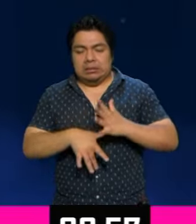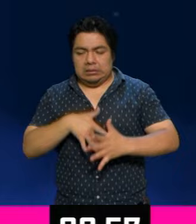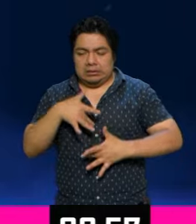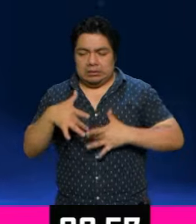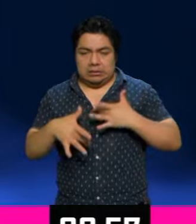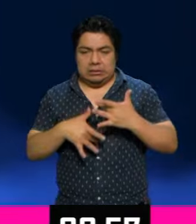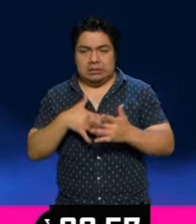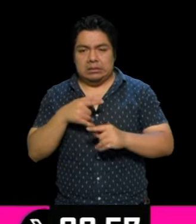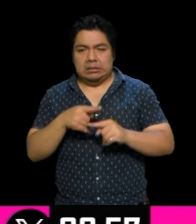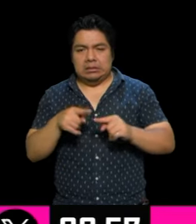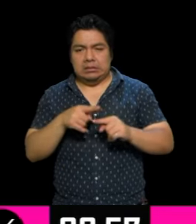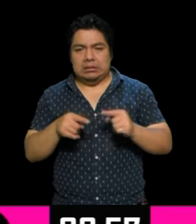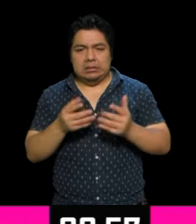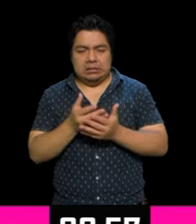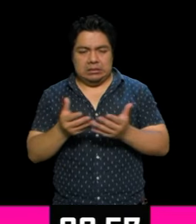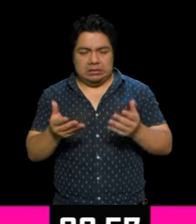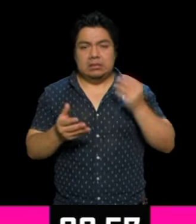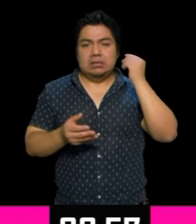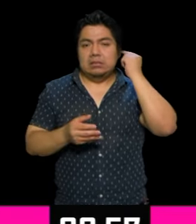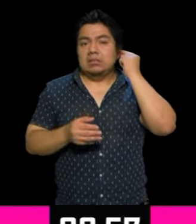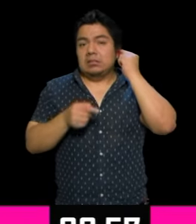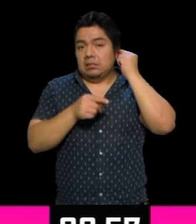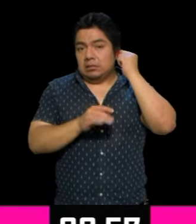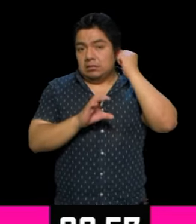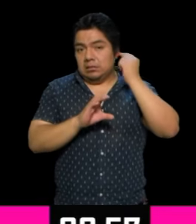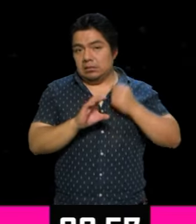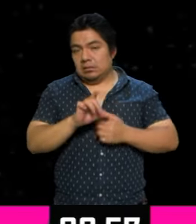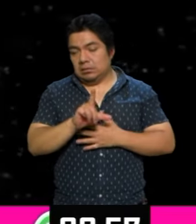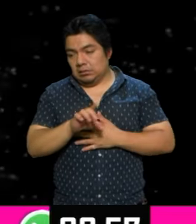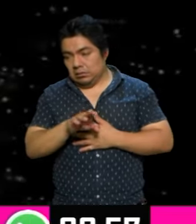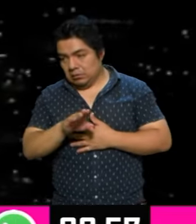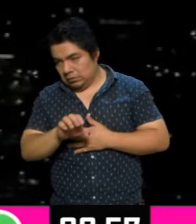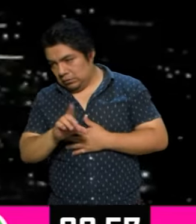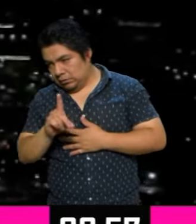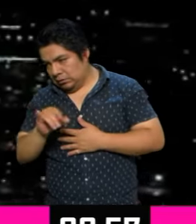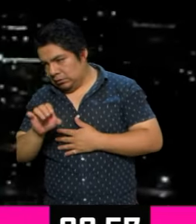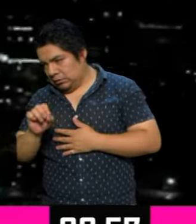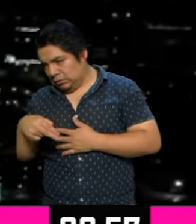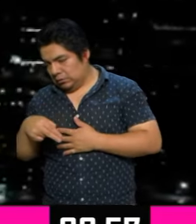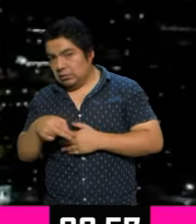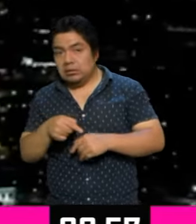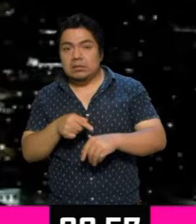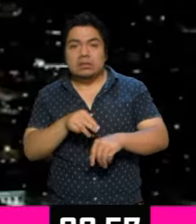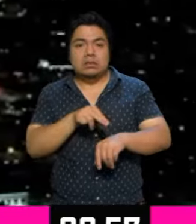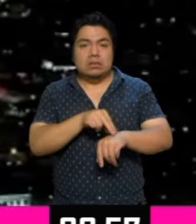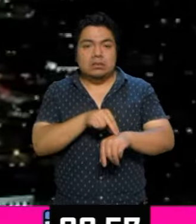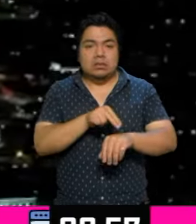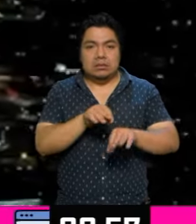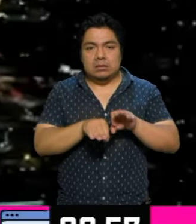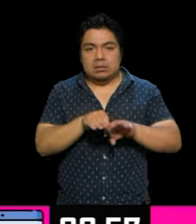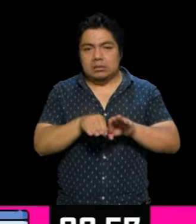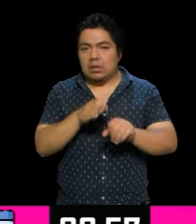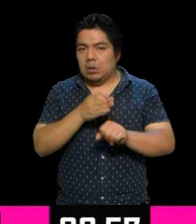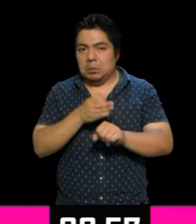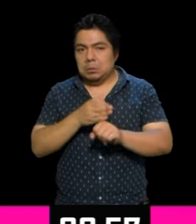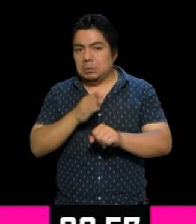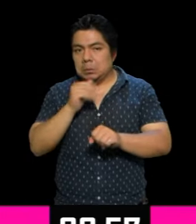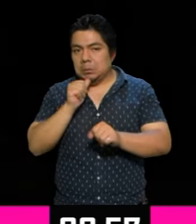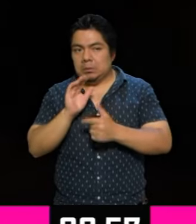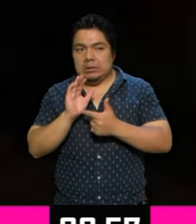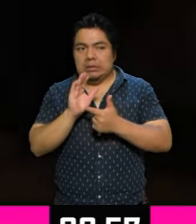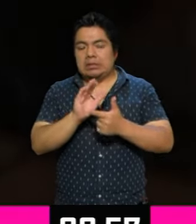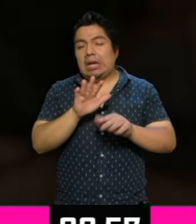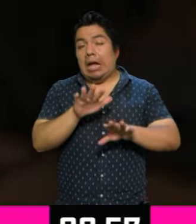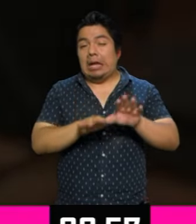sido dejar de cantar y de ser la gran Celine Dion para ahora estar sometida a tratamientos médicos y no poderse mover. ¿Ya no se presenta entonces? De repente